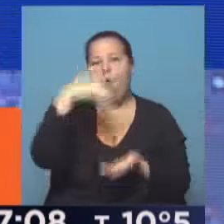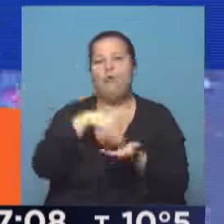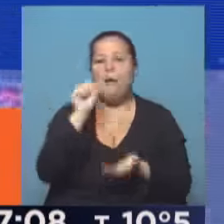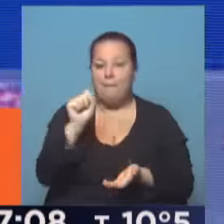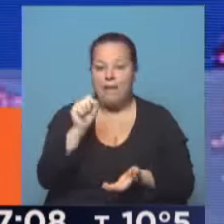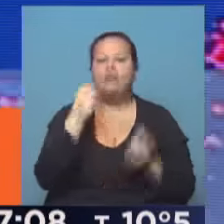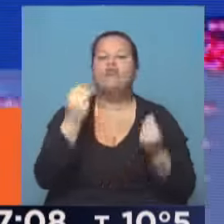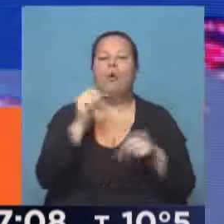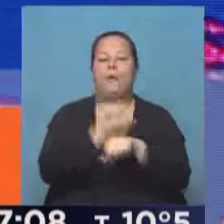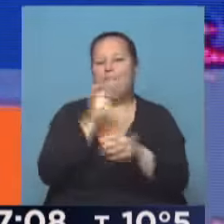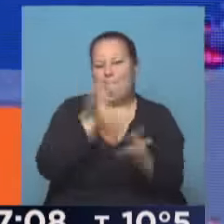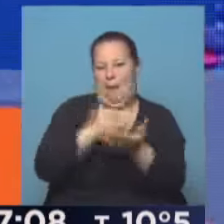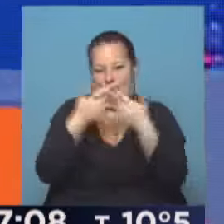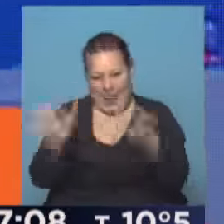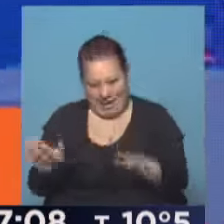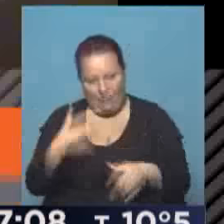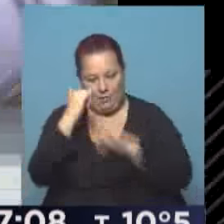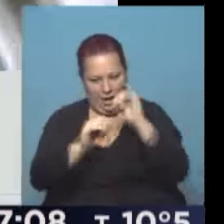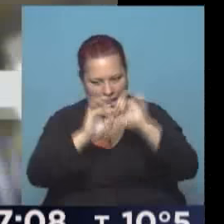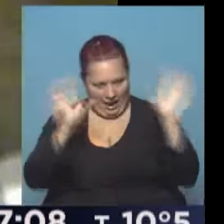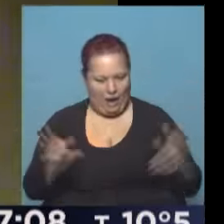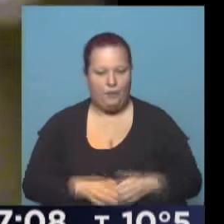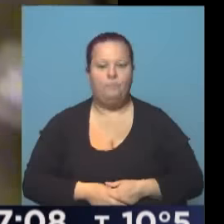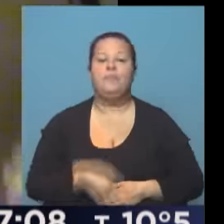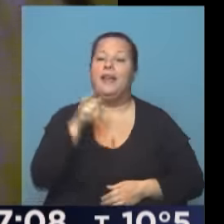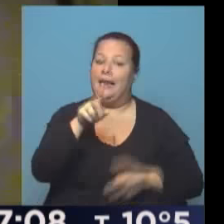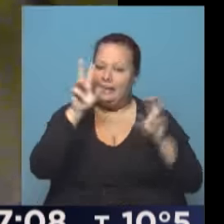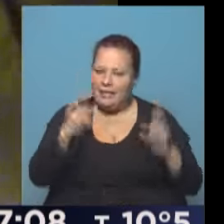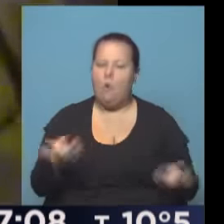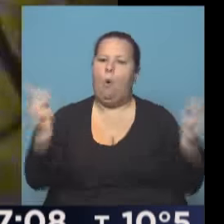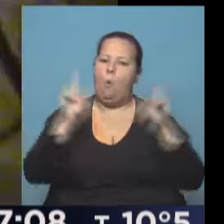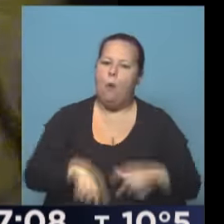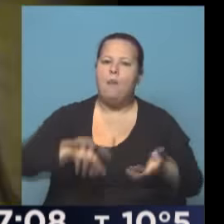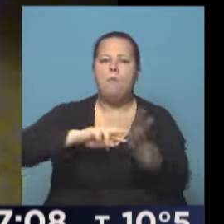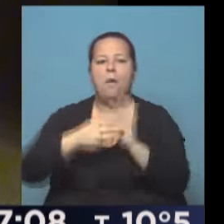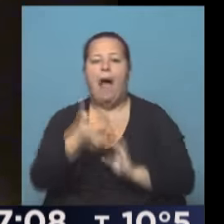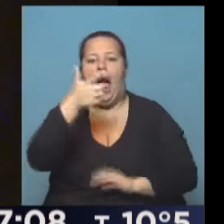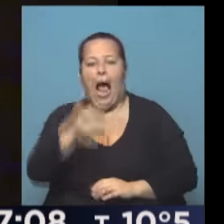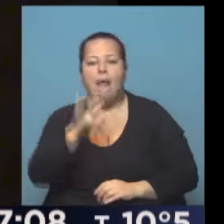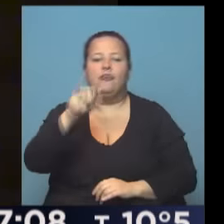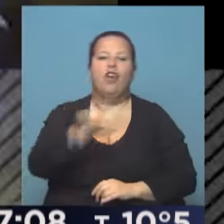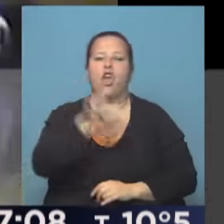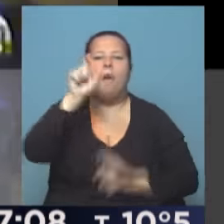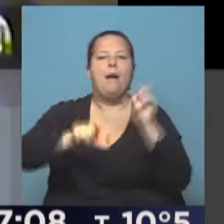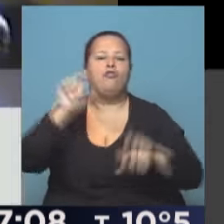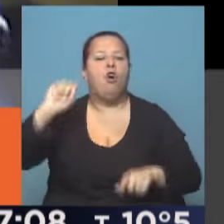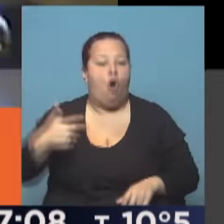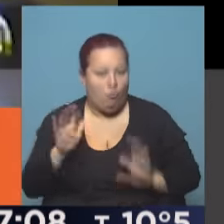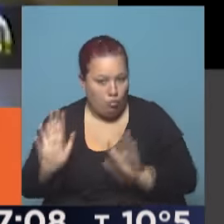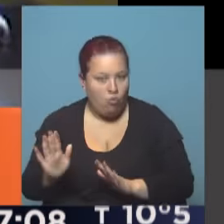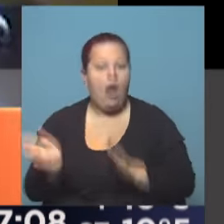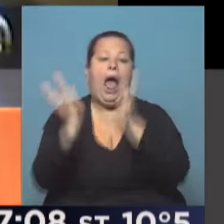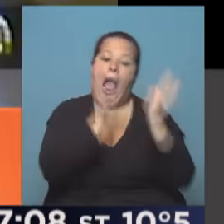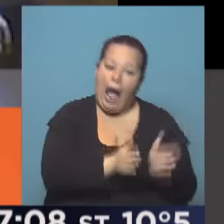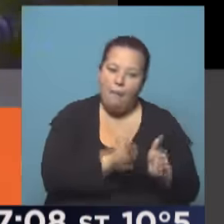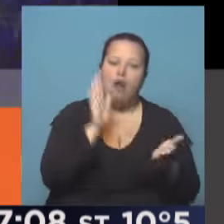pesos en concepto de fianza aquí los detalles este caso reabre el debate sobre el uso de armas por parte de particulares por un lado y por